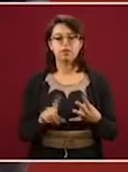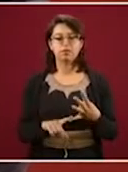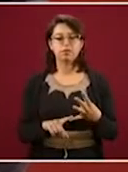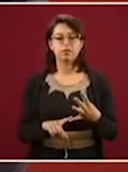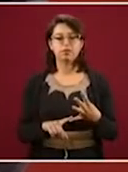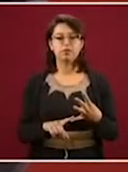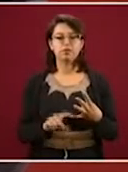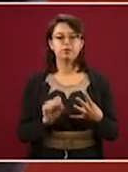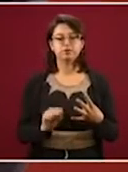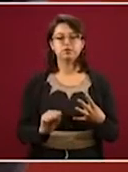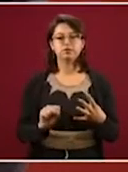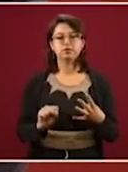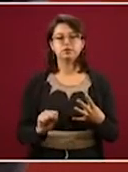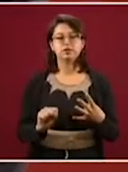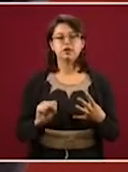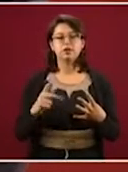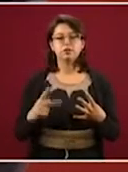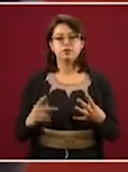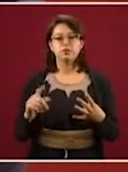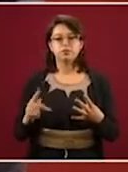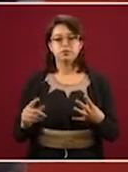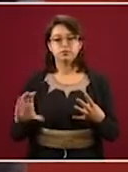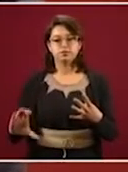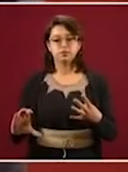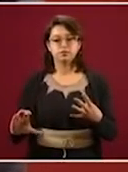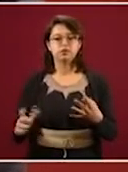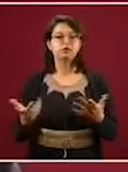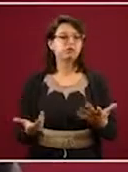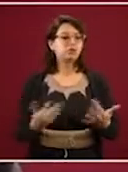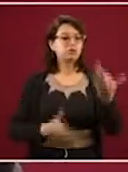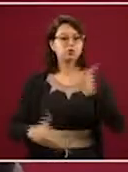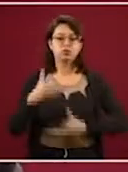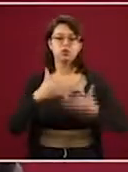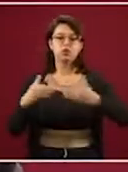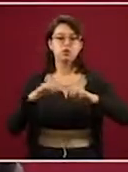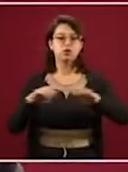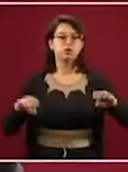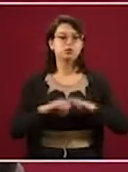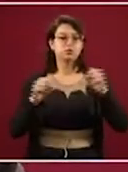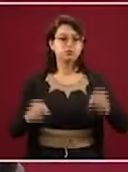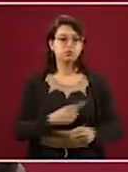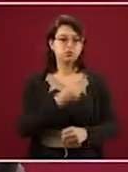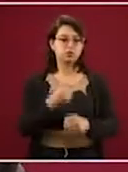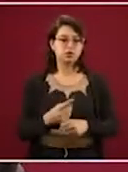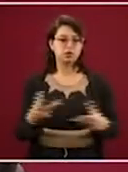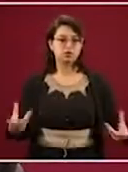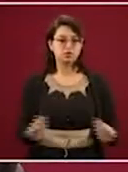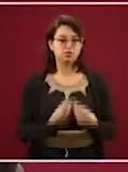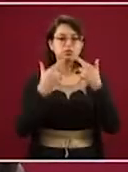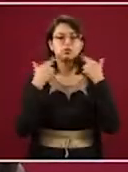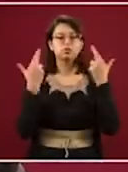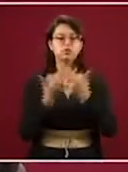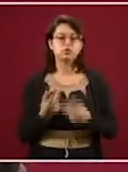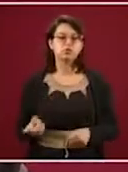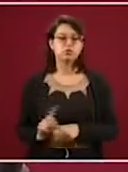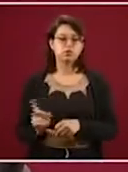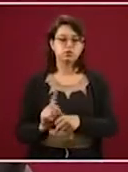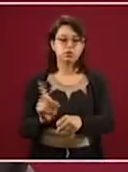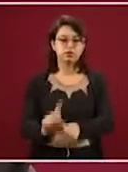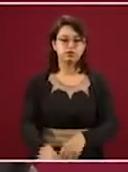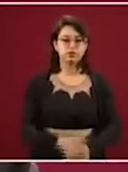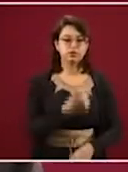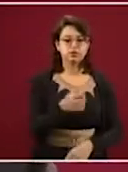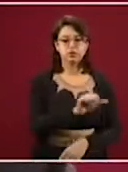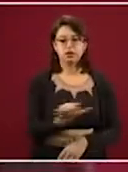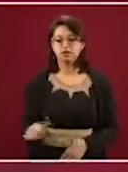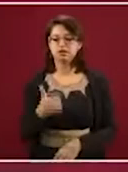desde luego Seguridad Pública, todos los que participamos en estas reuniones de 6 a 7 de